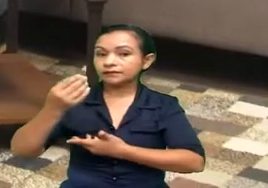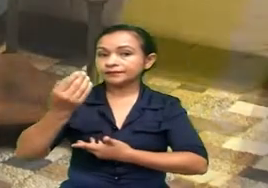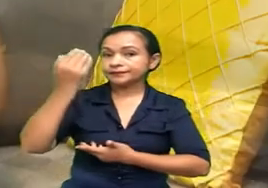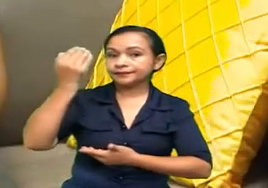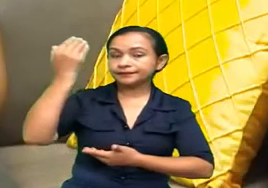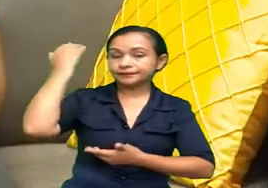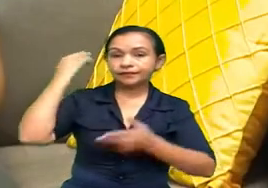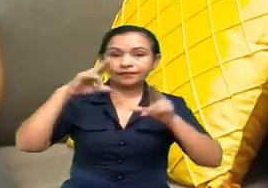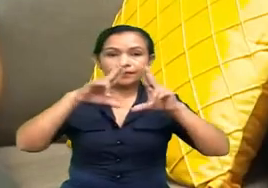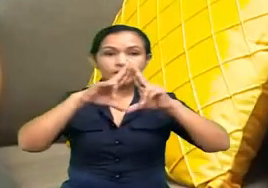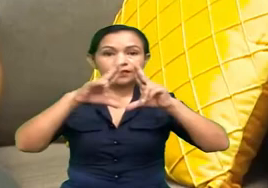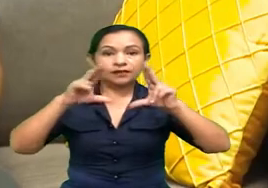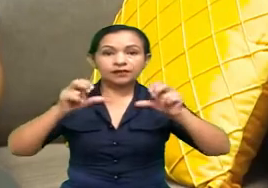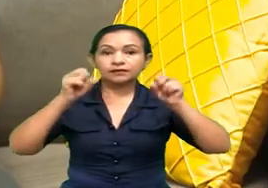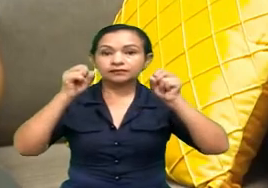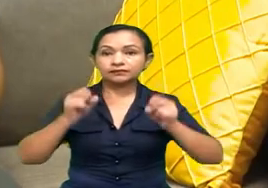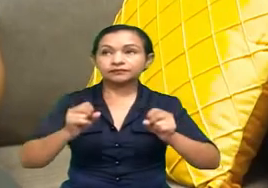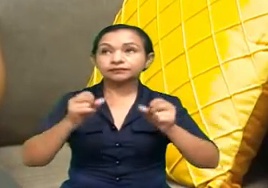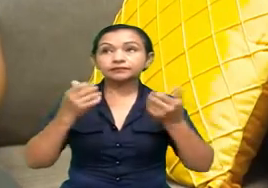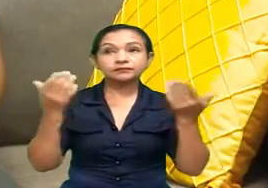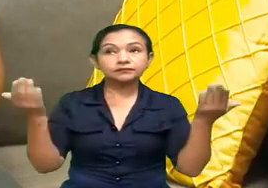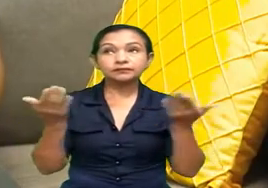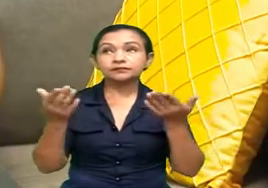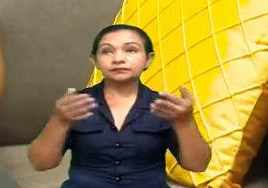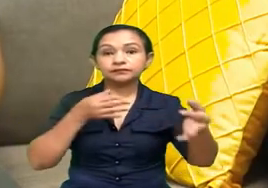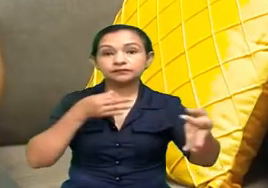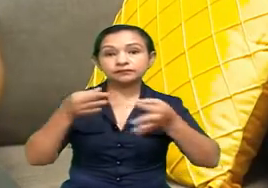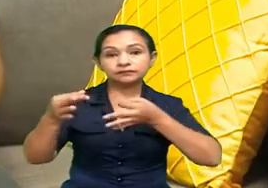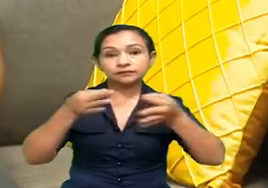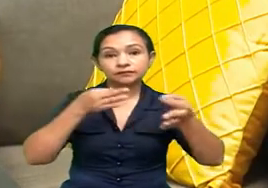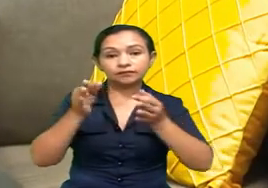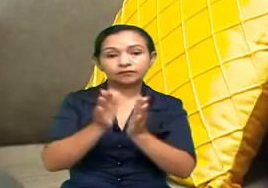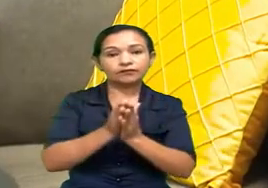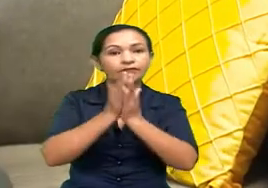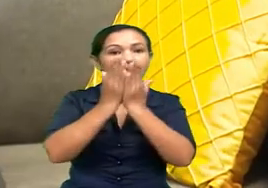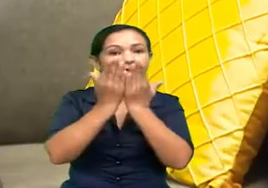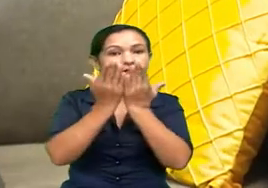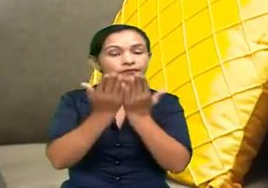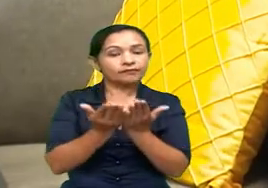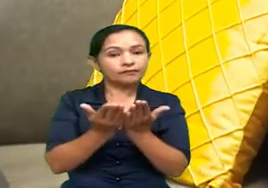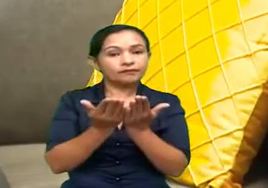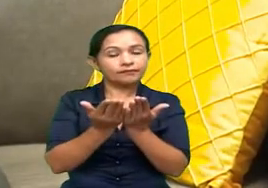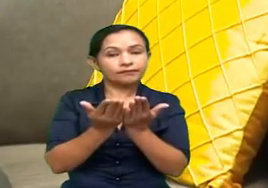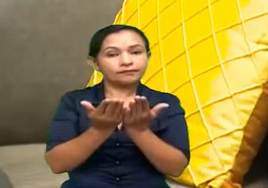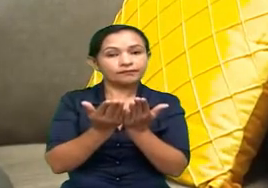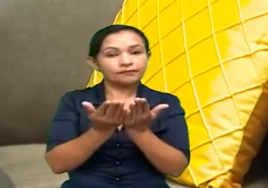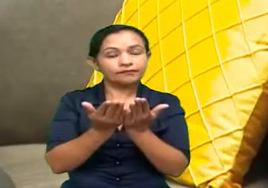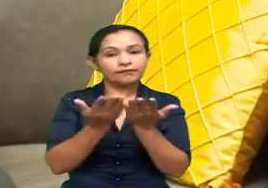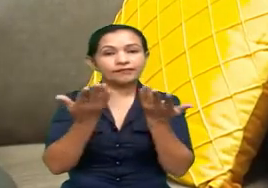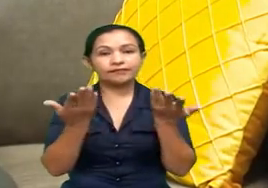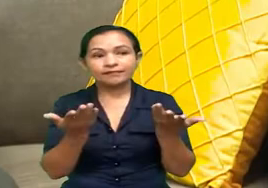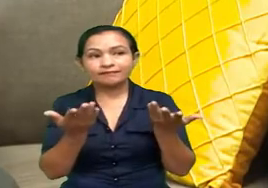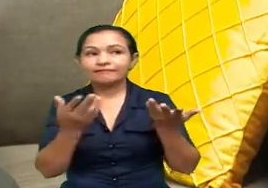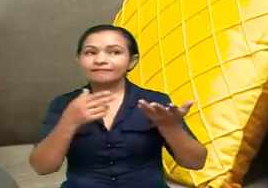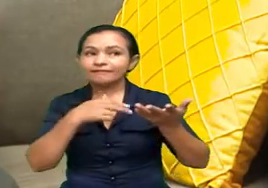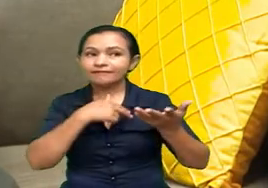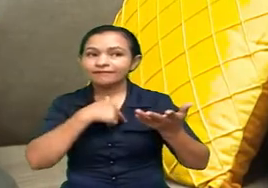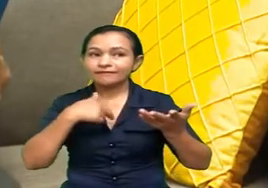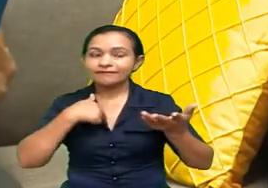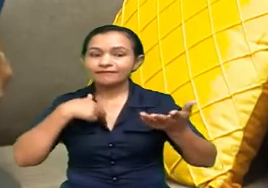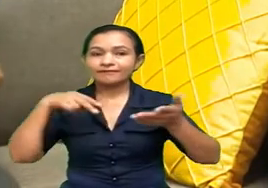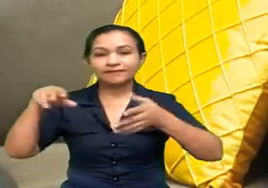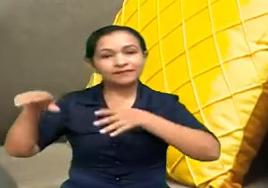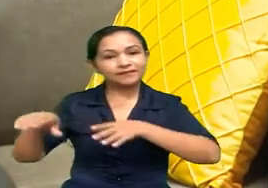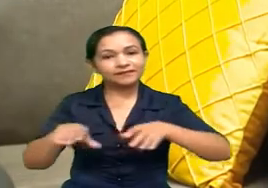tiene precisamente una publicación, es este libro que se llama A propósito de las fiestas patrias. Y bueno, por